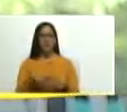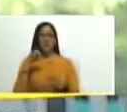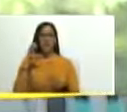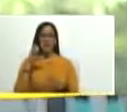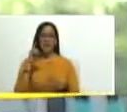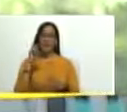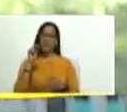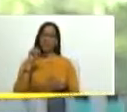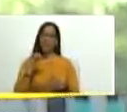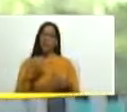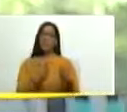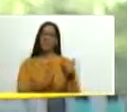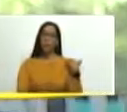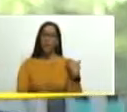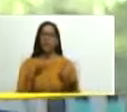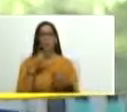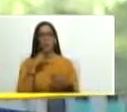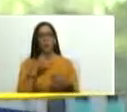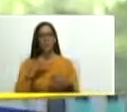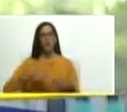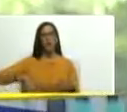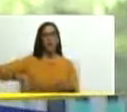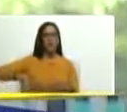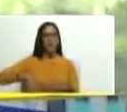ExxonMobil es dueña de los políticos de Guyana.